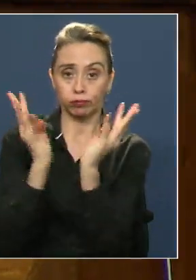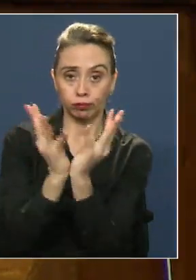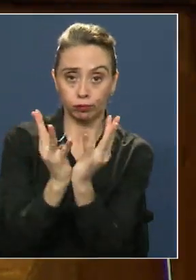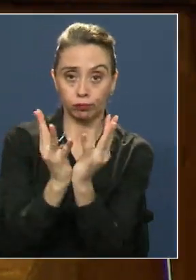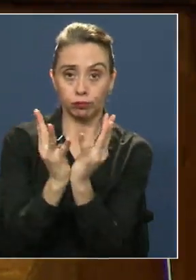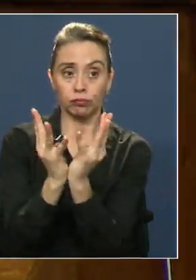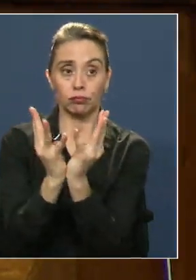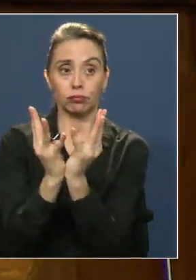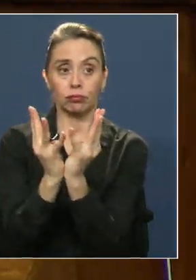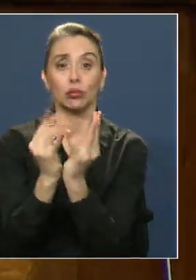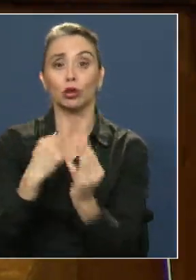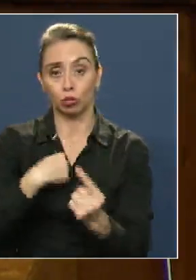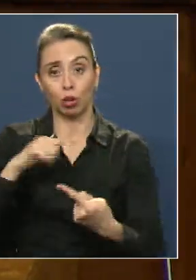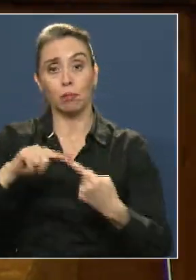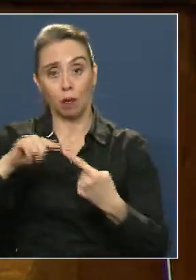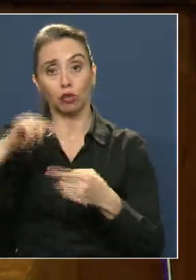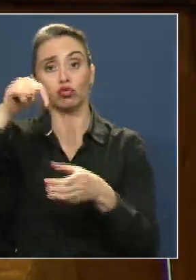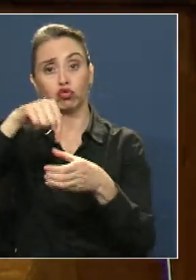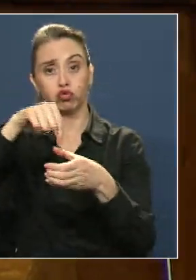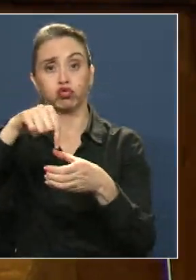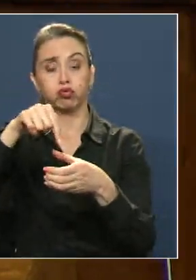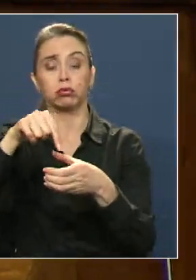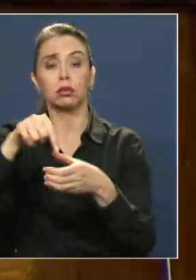cual participo